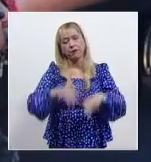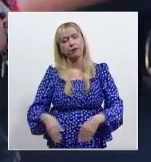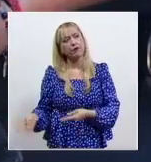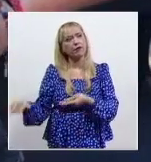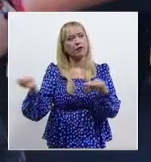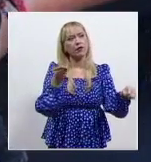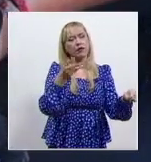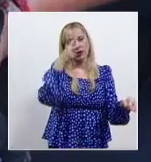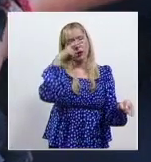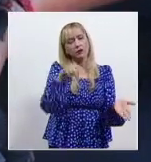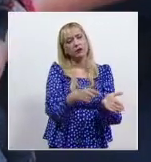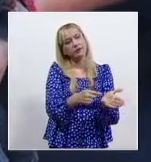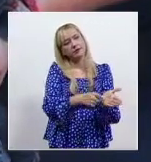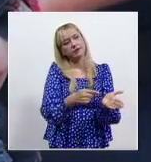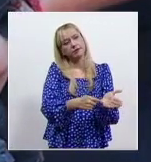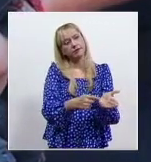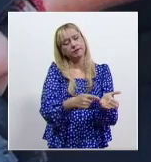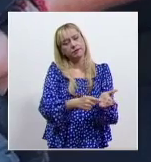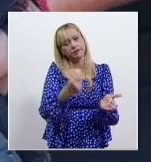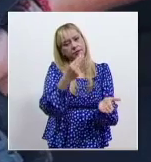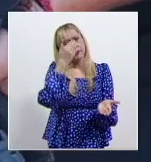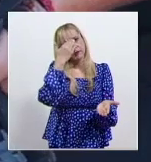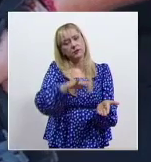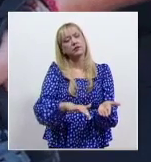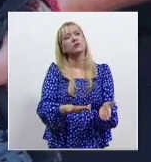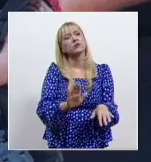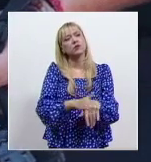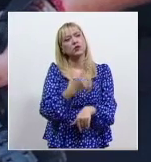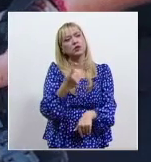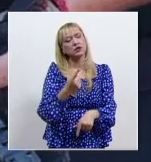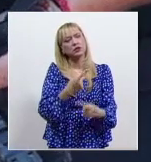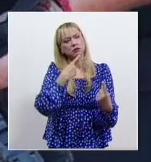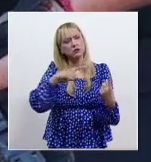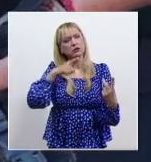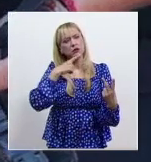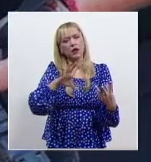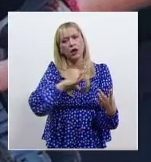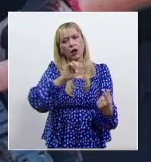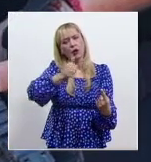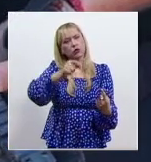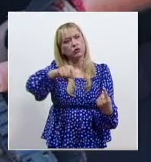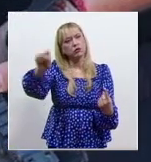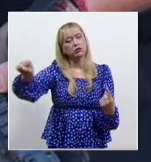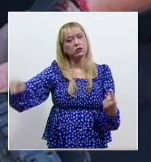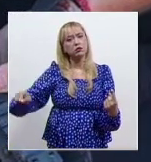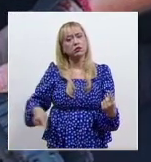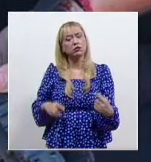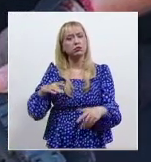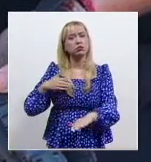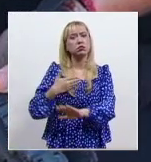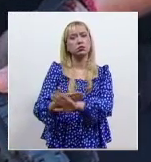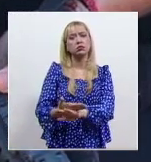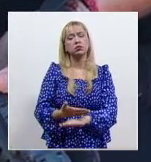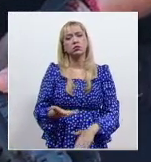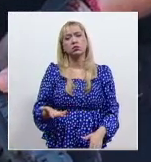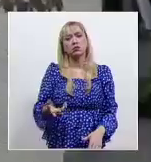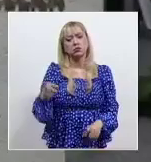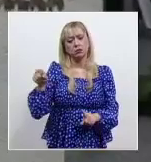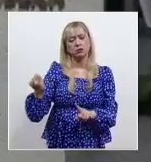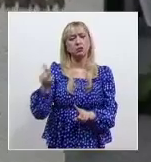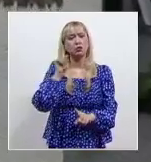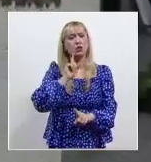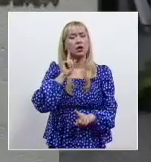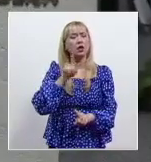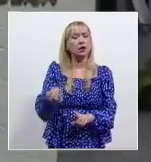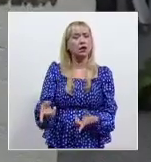mexicano requiriendo información sobre las denuncias de graves violaciones a los derechos humanos cometidos en agravio de Denise.